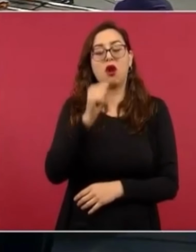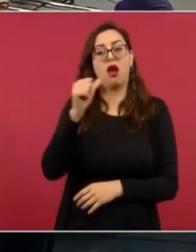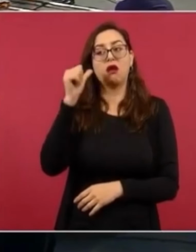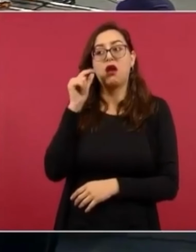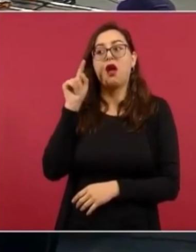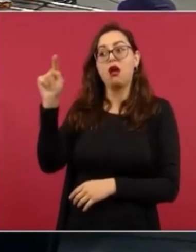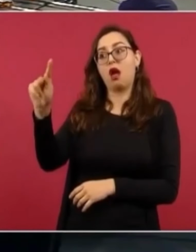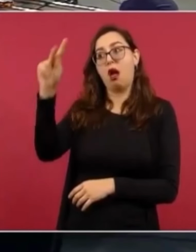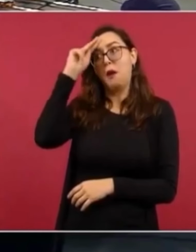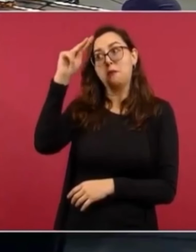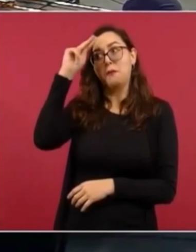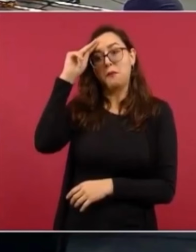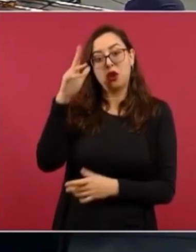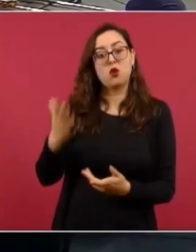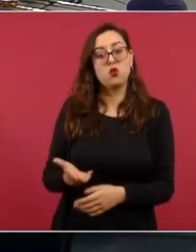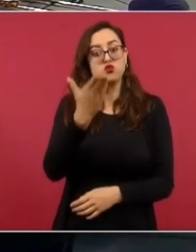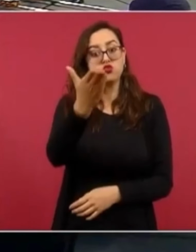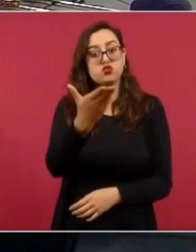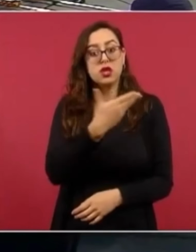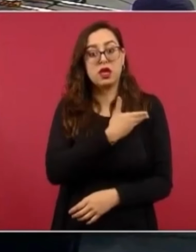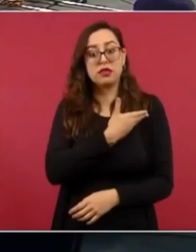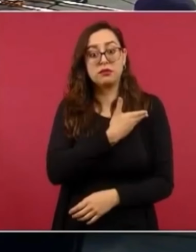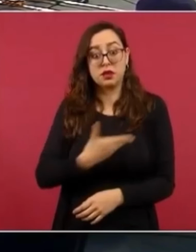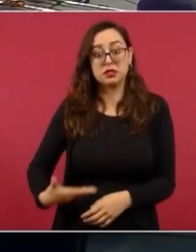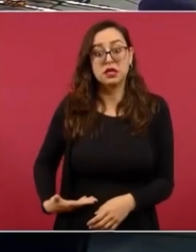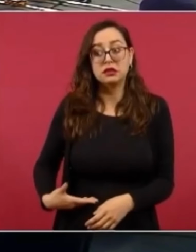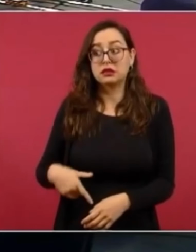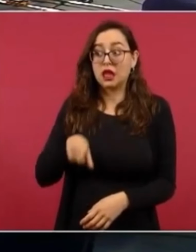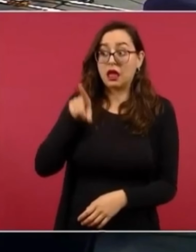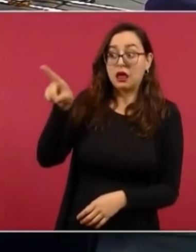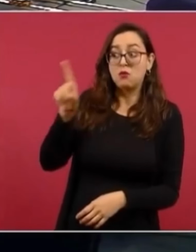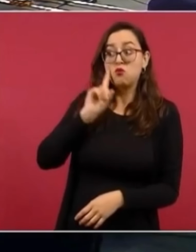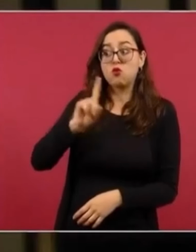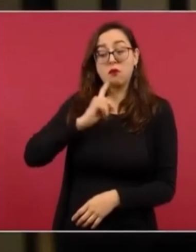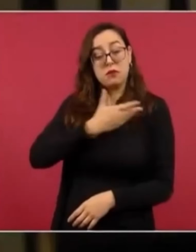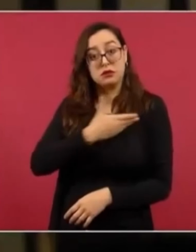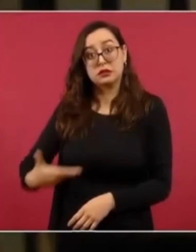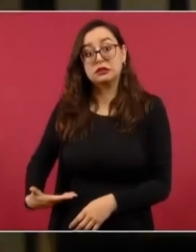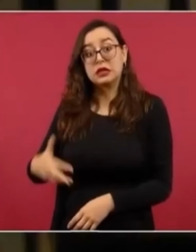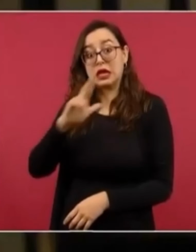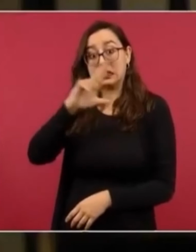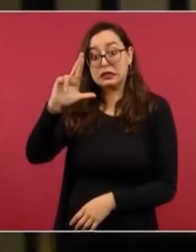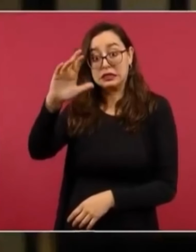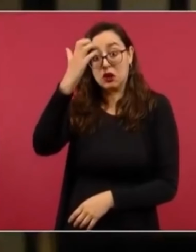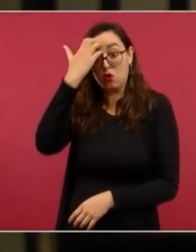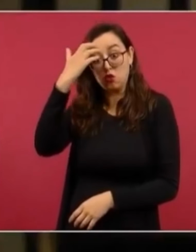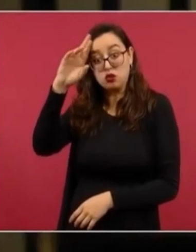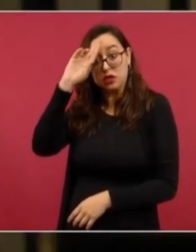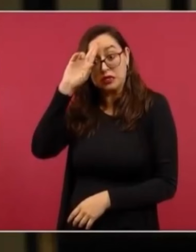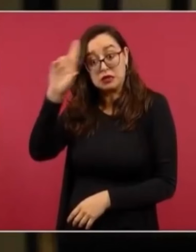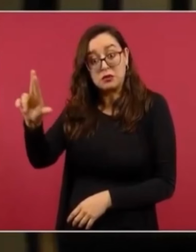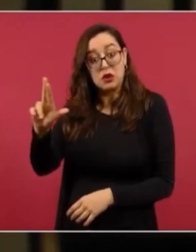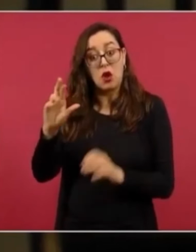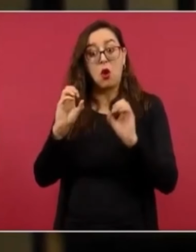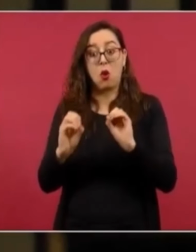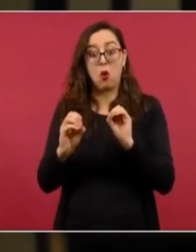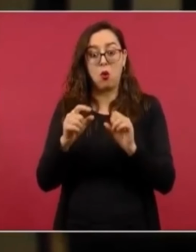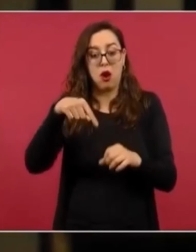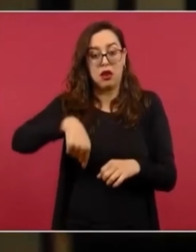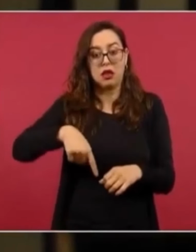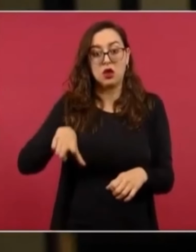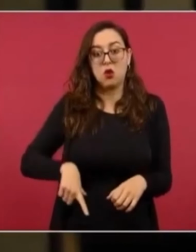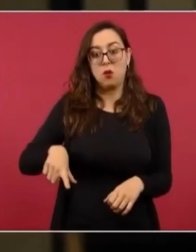va a reconocer a la presidenta que nombró el Congreso de ese país? Y preguntarle también si habrá alguna acción o gestión del gobierno